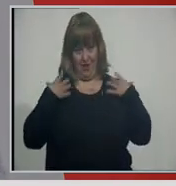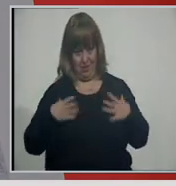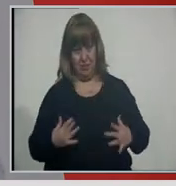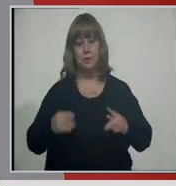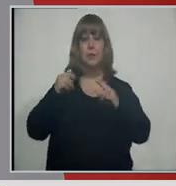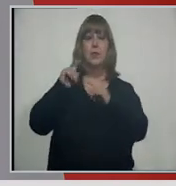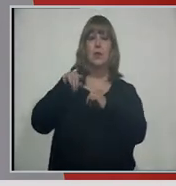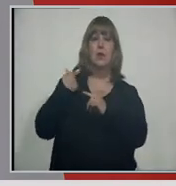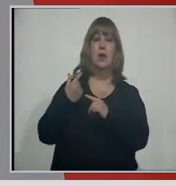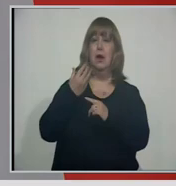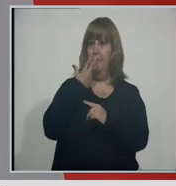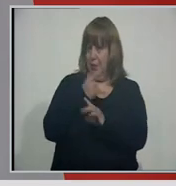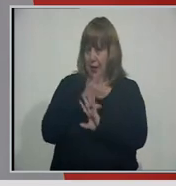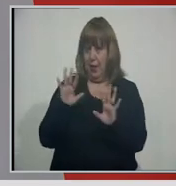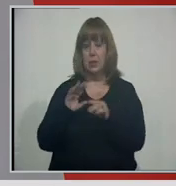que me enloquece